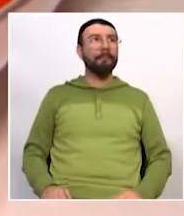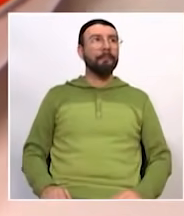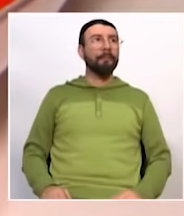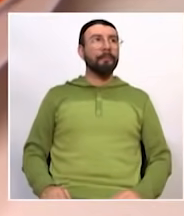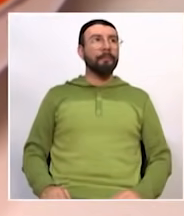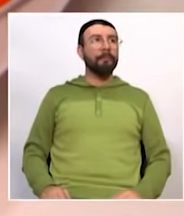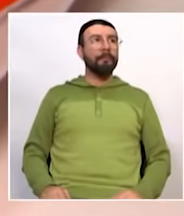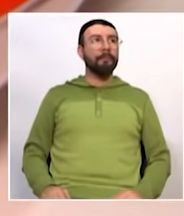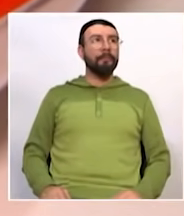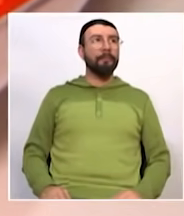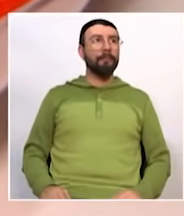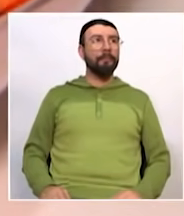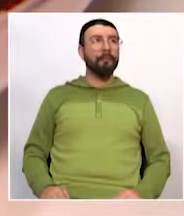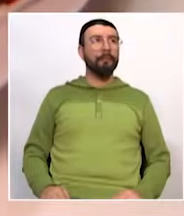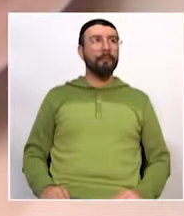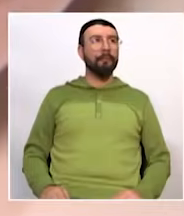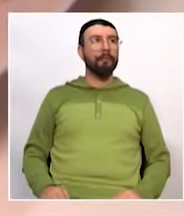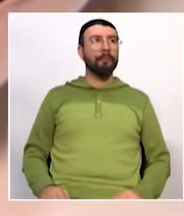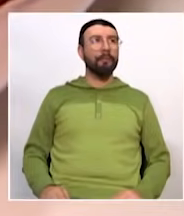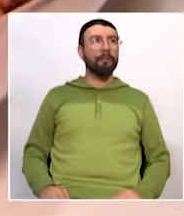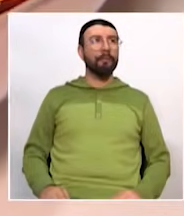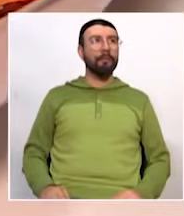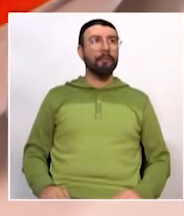mezclamos todo muy bien